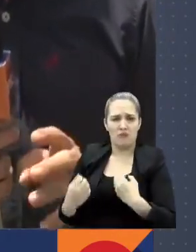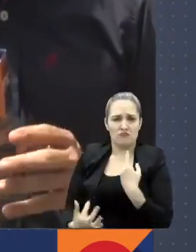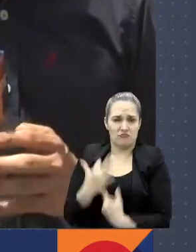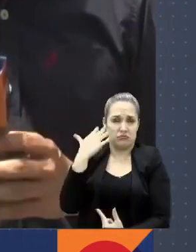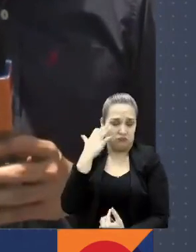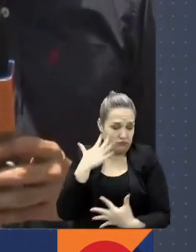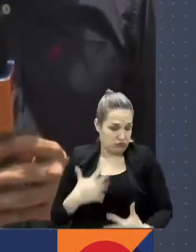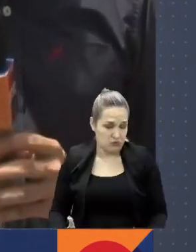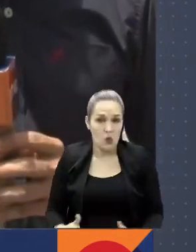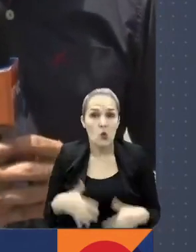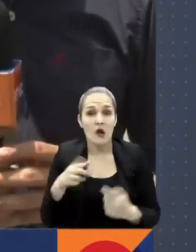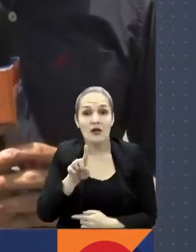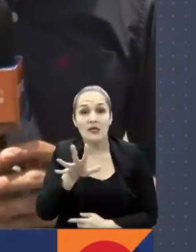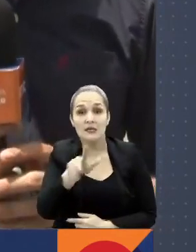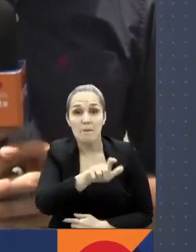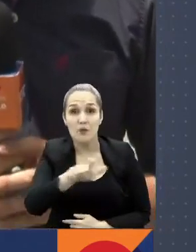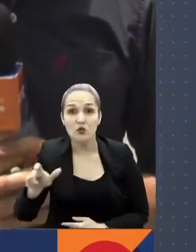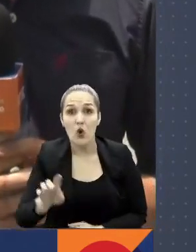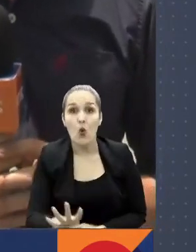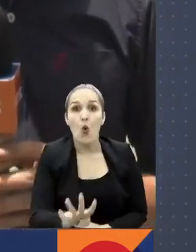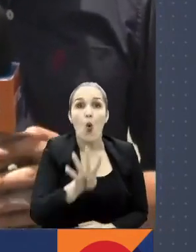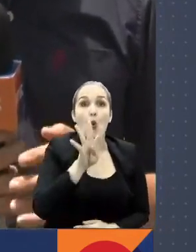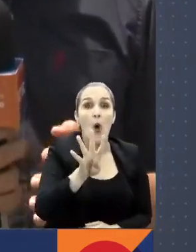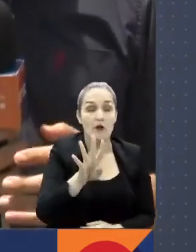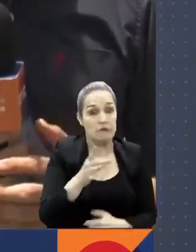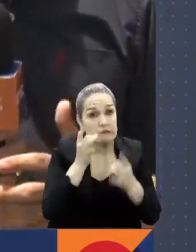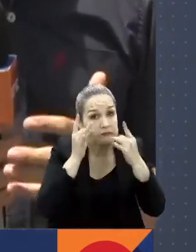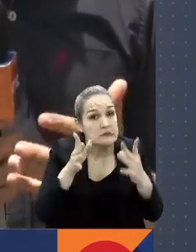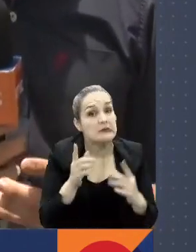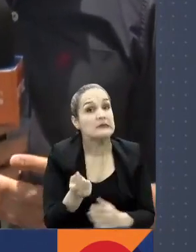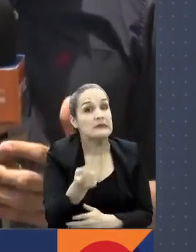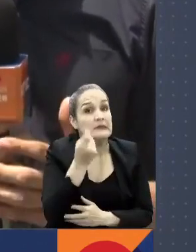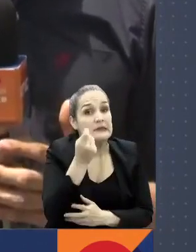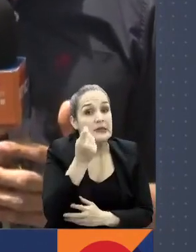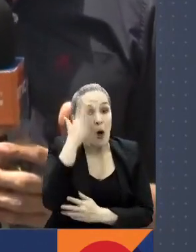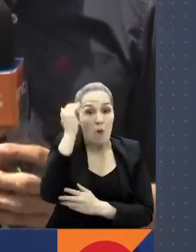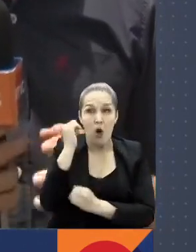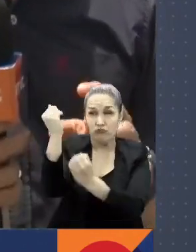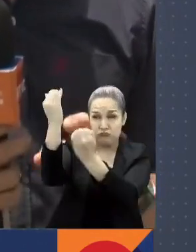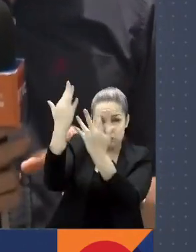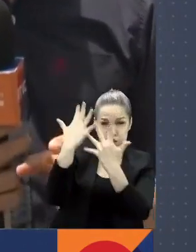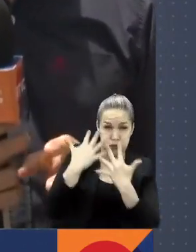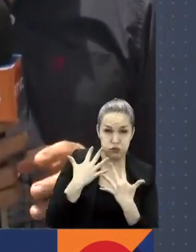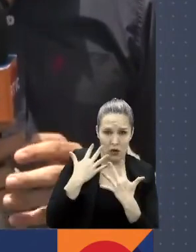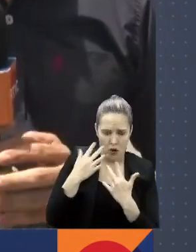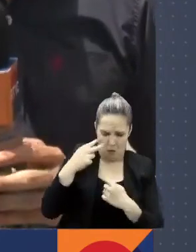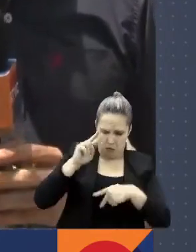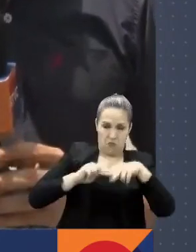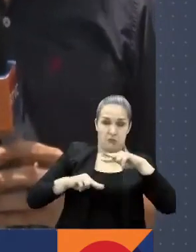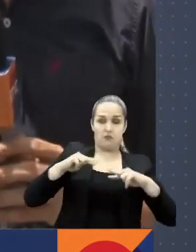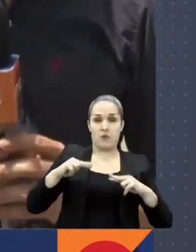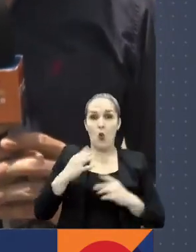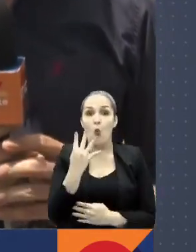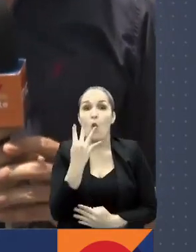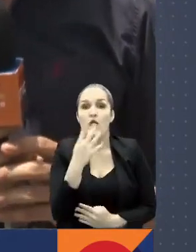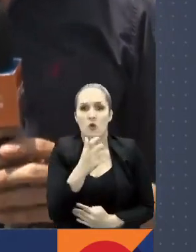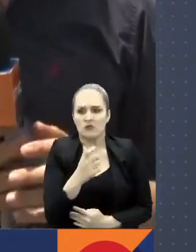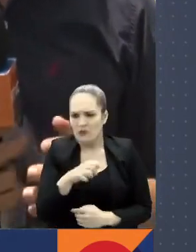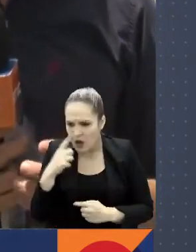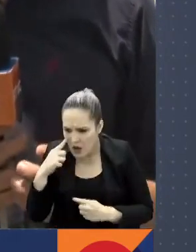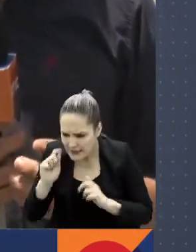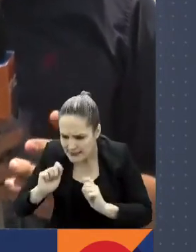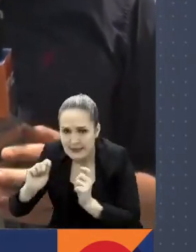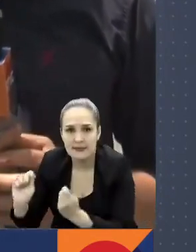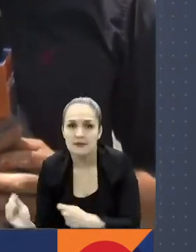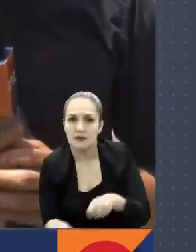lesionadas, 4 de ellas con heridas de consideración, ya que quedaron atrapadas bajo los escombros. Estas 4 personas fueron trasladadas